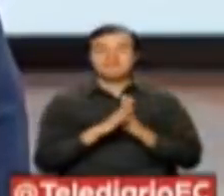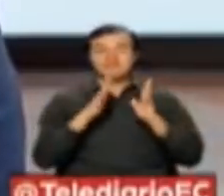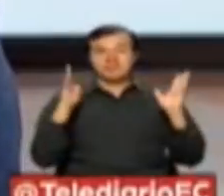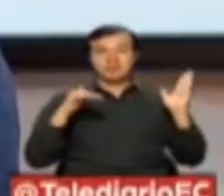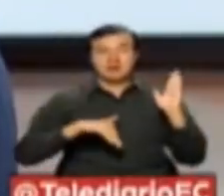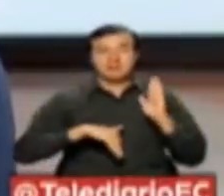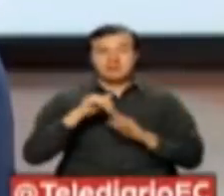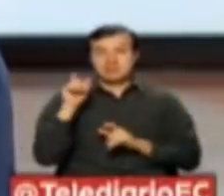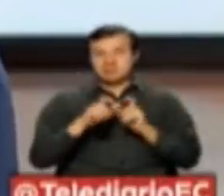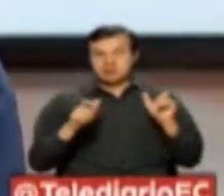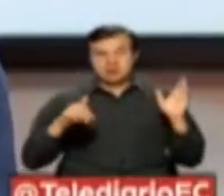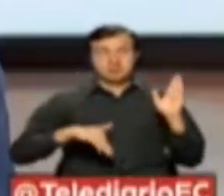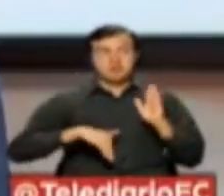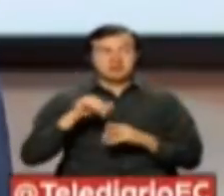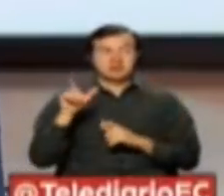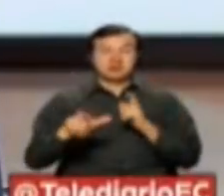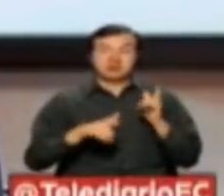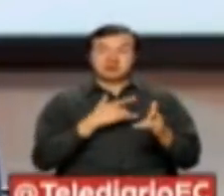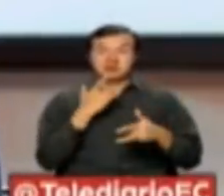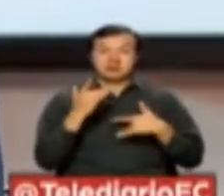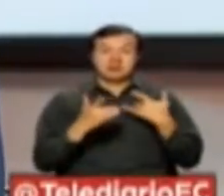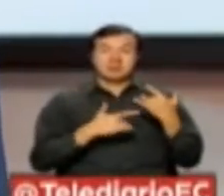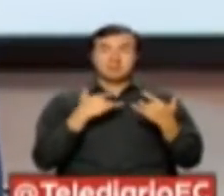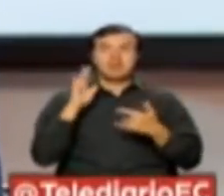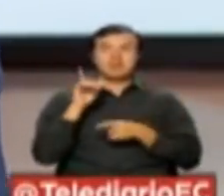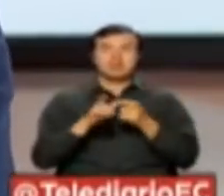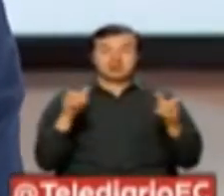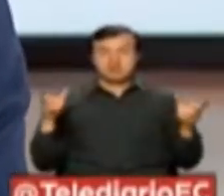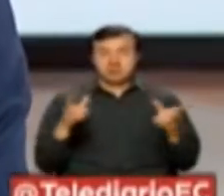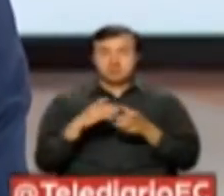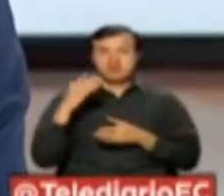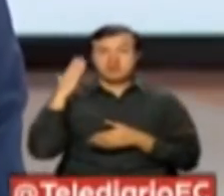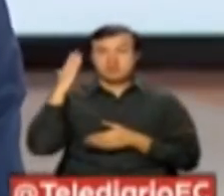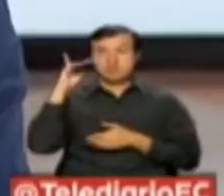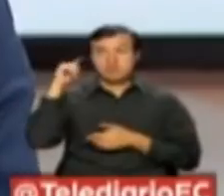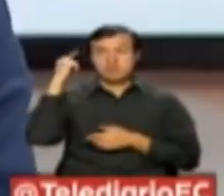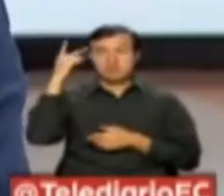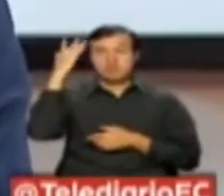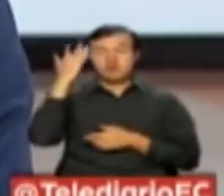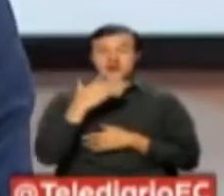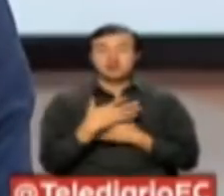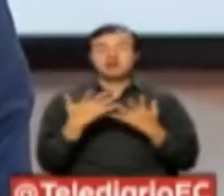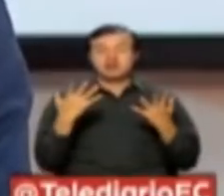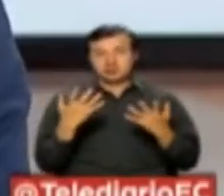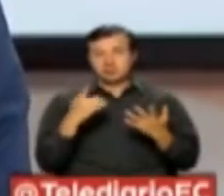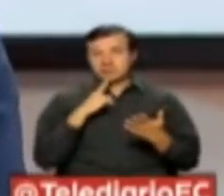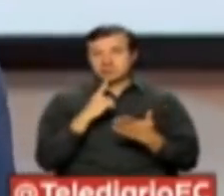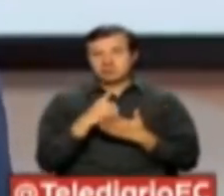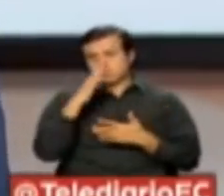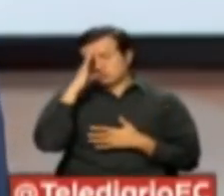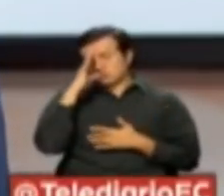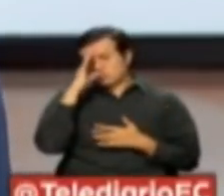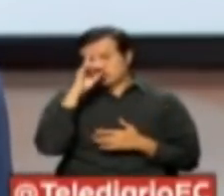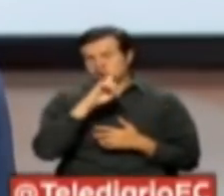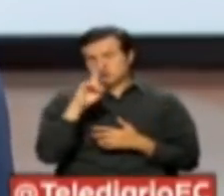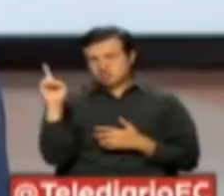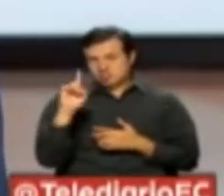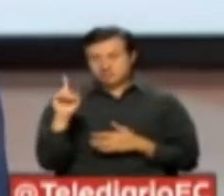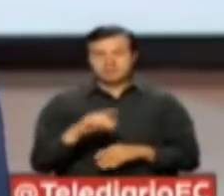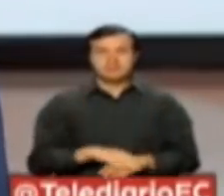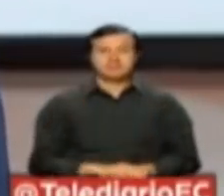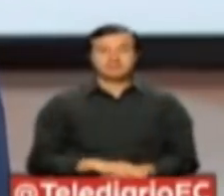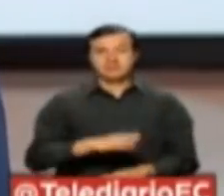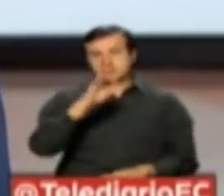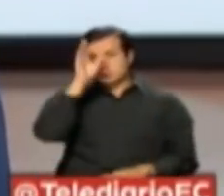cantidad de expectativas relacionadas con la posición política del próximo alcalde menciona que tiene que ser de derecha que